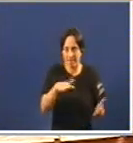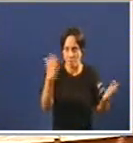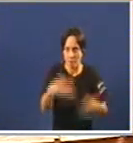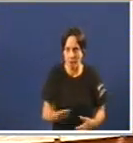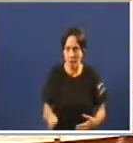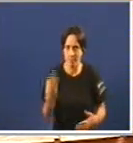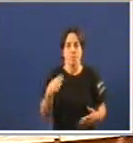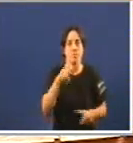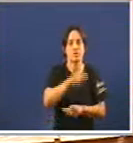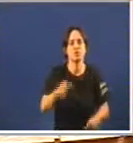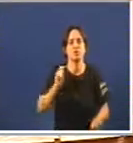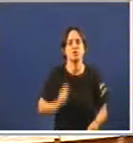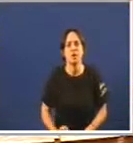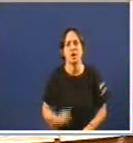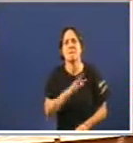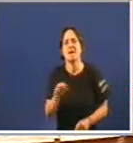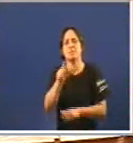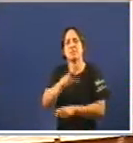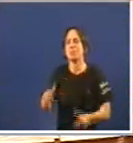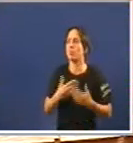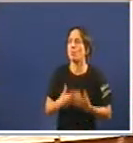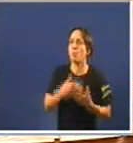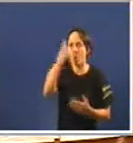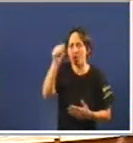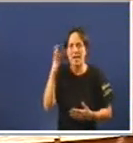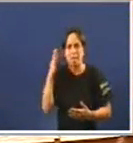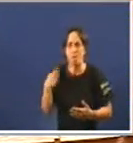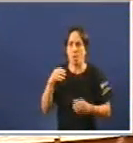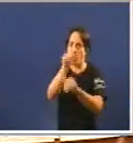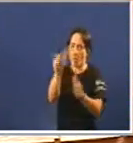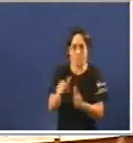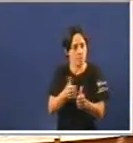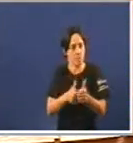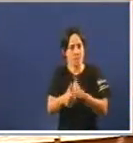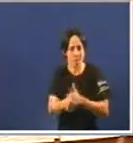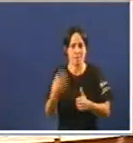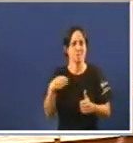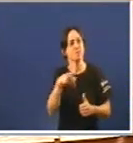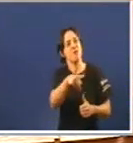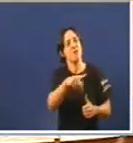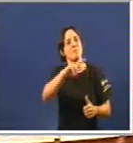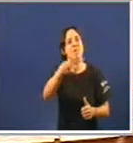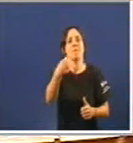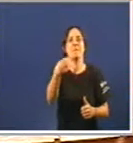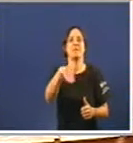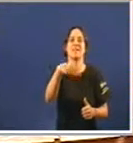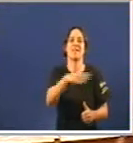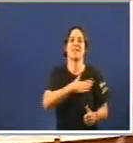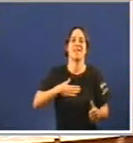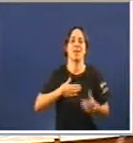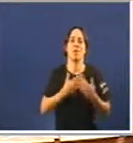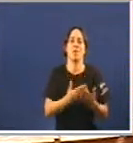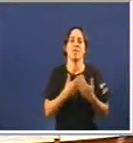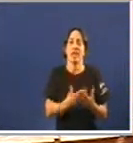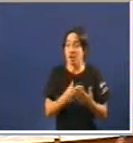deste país como eses voluntarios e voluntarias que son o modelo preferente, parece ser, do vicepresidente da Xunta de Galicia, denuncian que o servizo